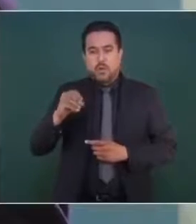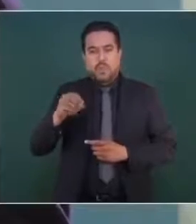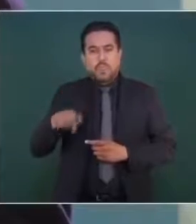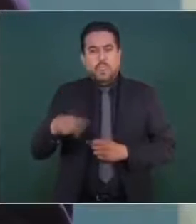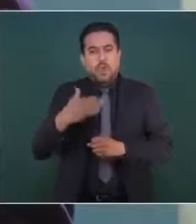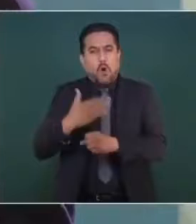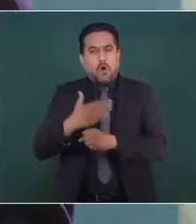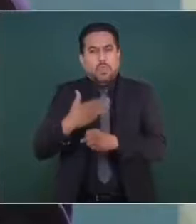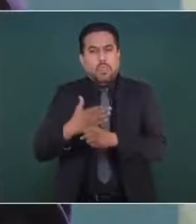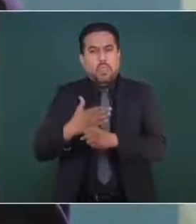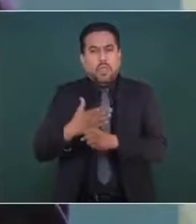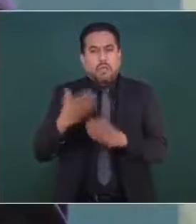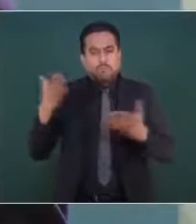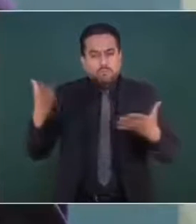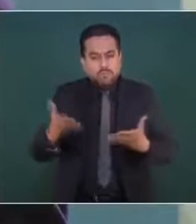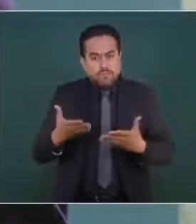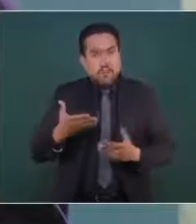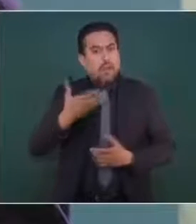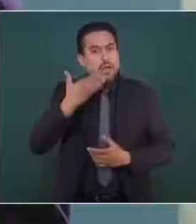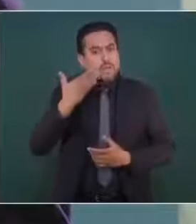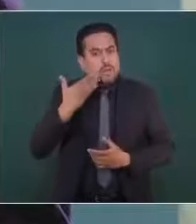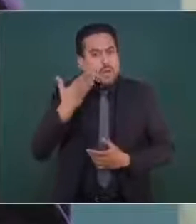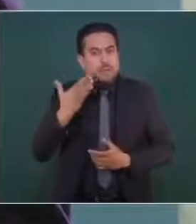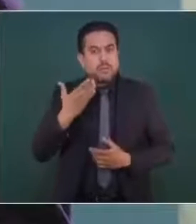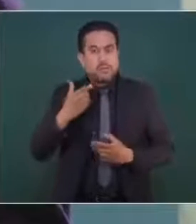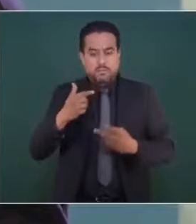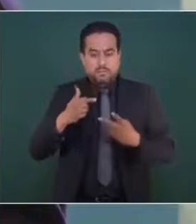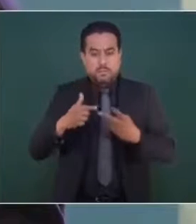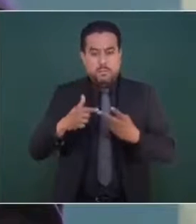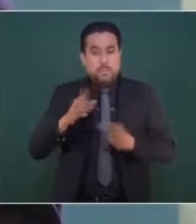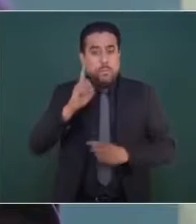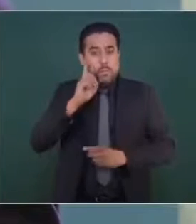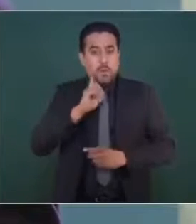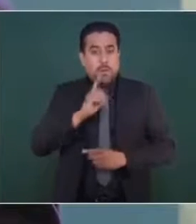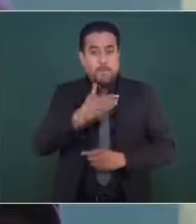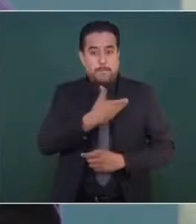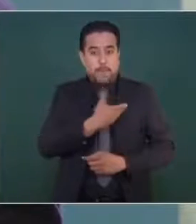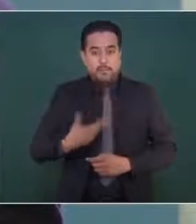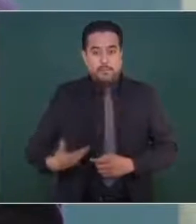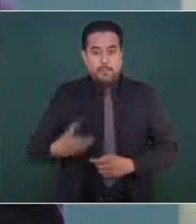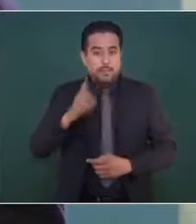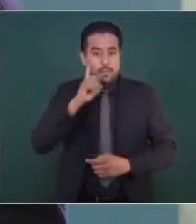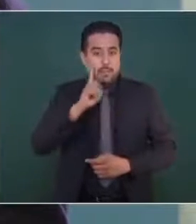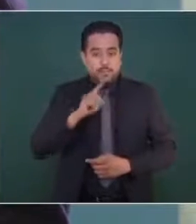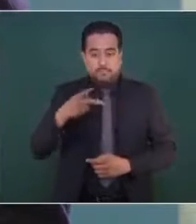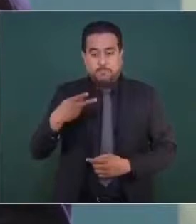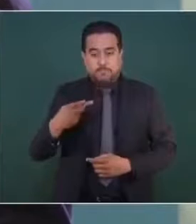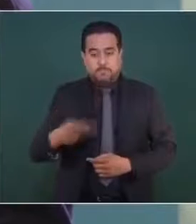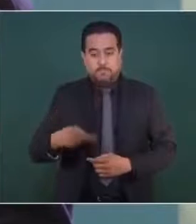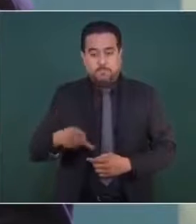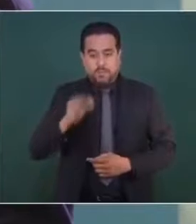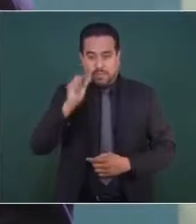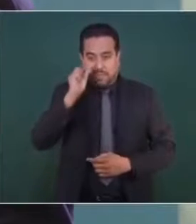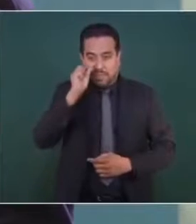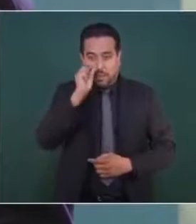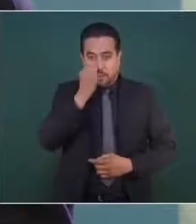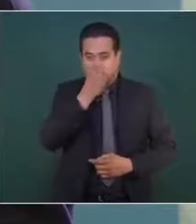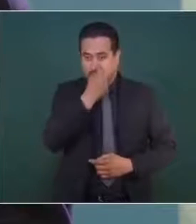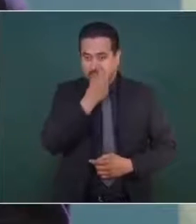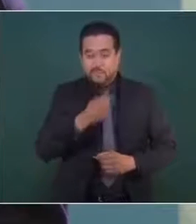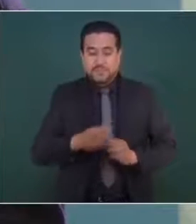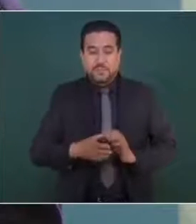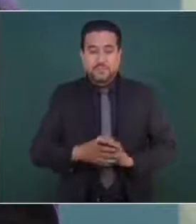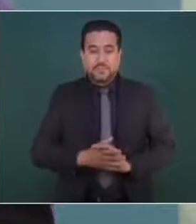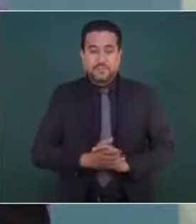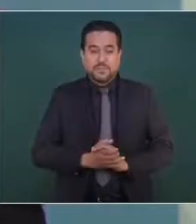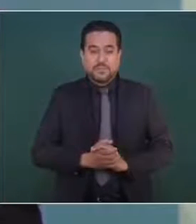hospitalidad, lo mismo a la presidenta municipal de Irapuato, y